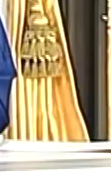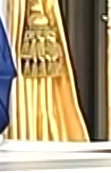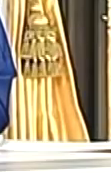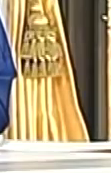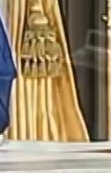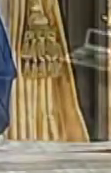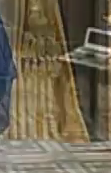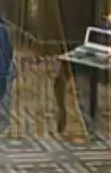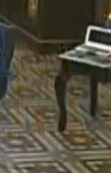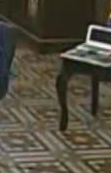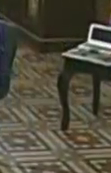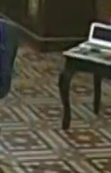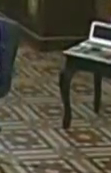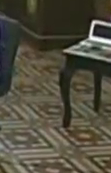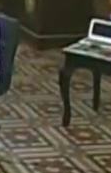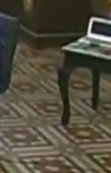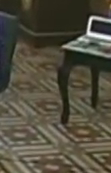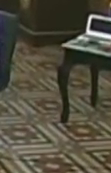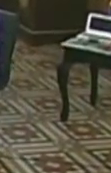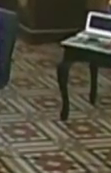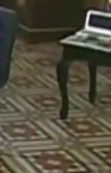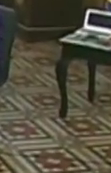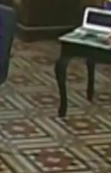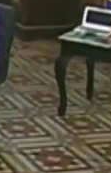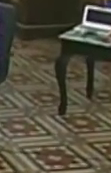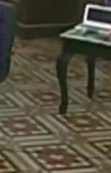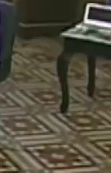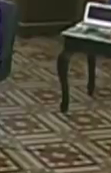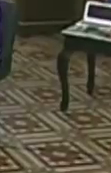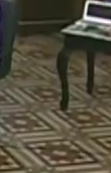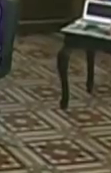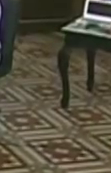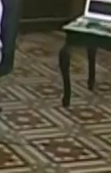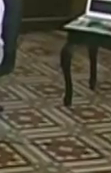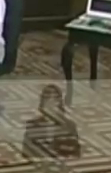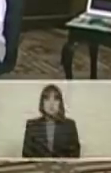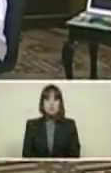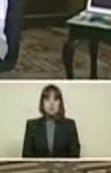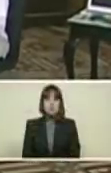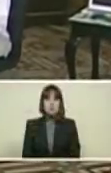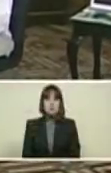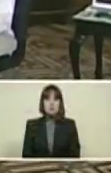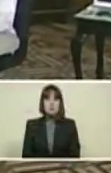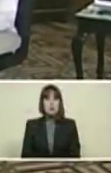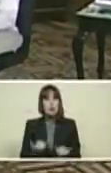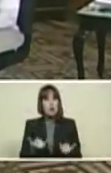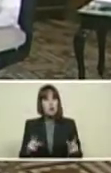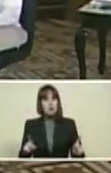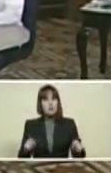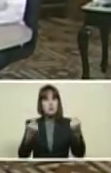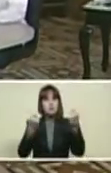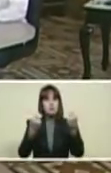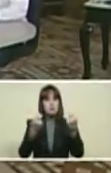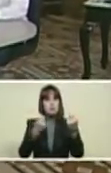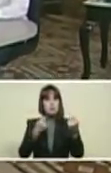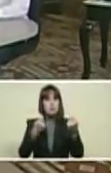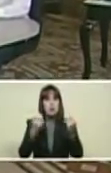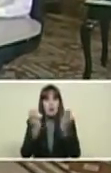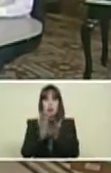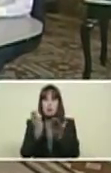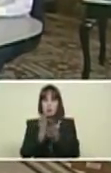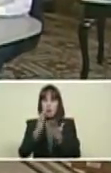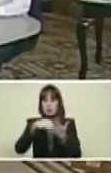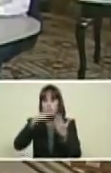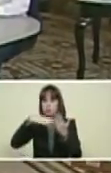domingo a las jornadas de trabajo voluntario para la recuperación de escuelas, liceos, pintura,